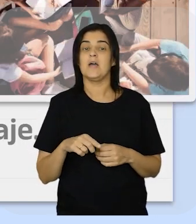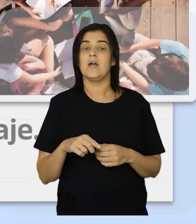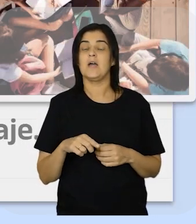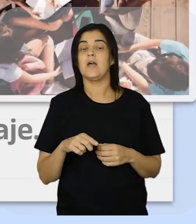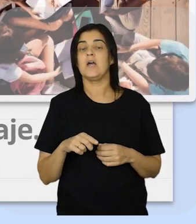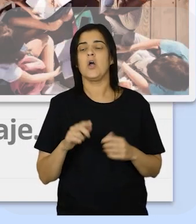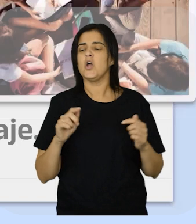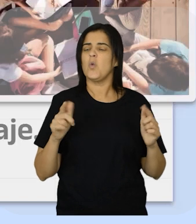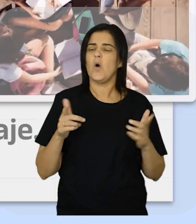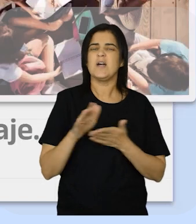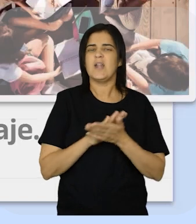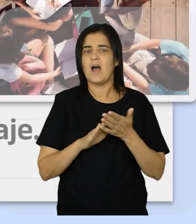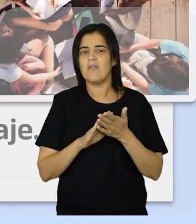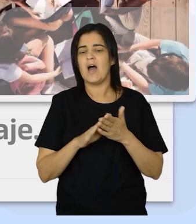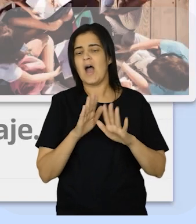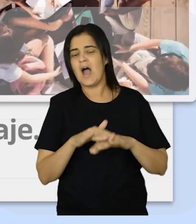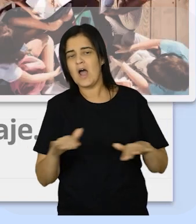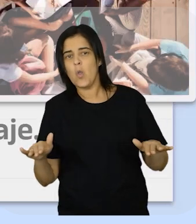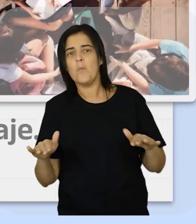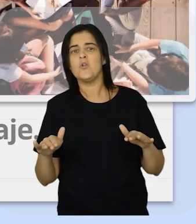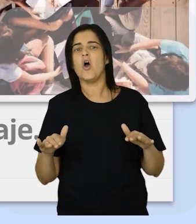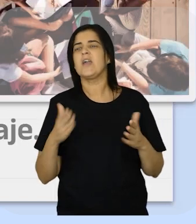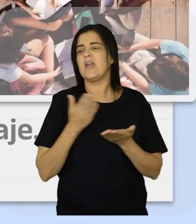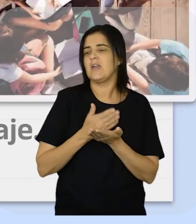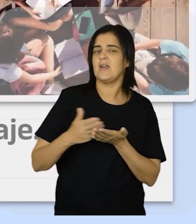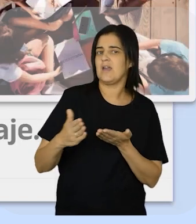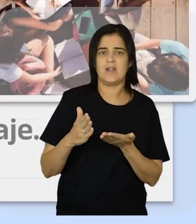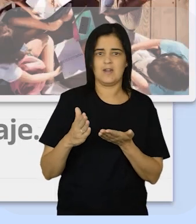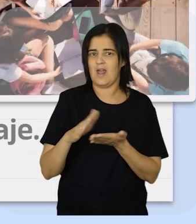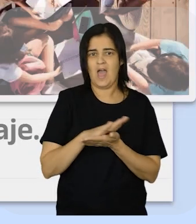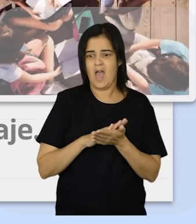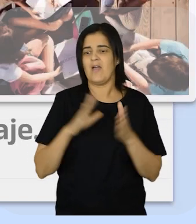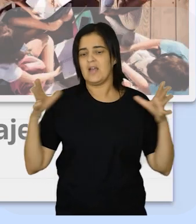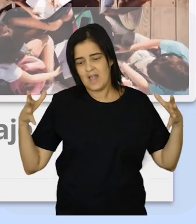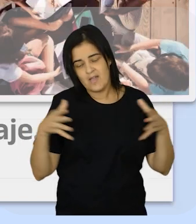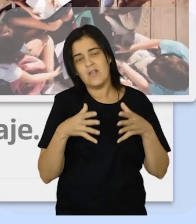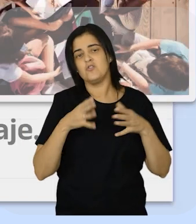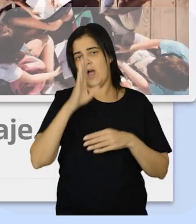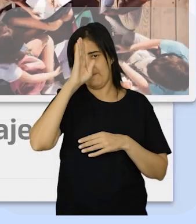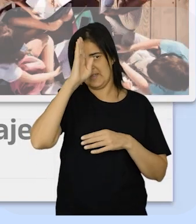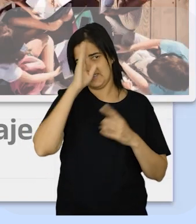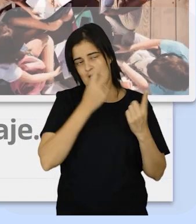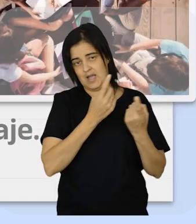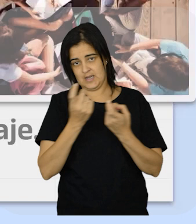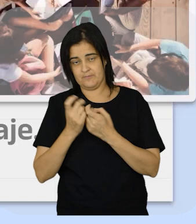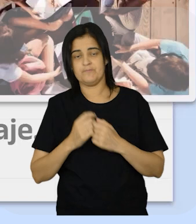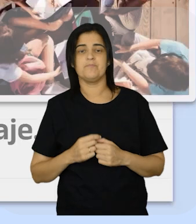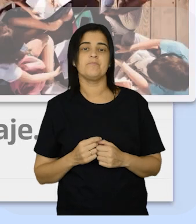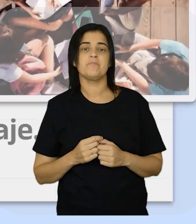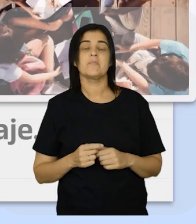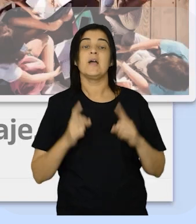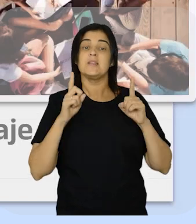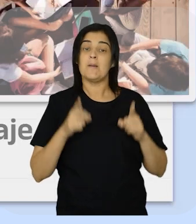para que no haya ningún alumno que quede por fuera del aprendizaje. También